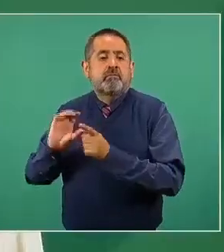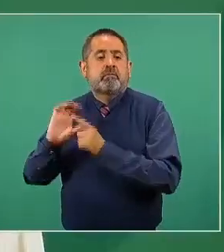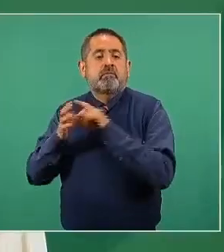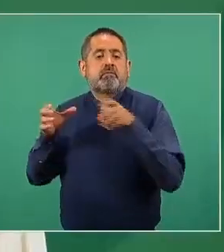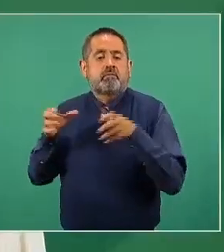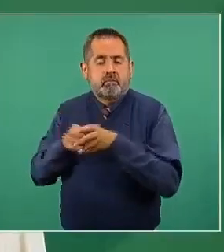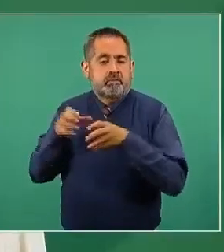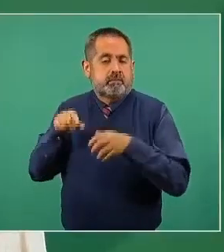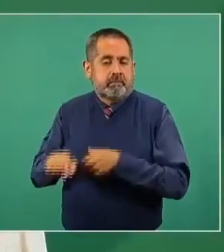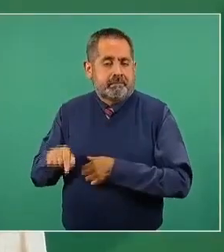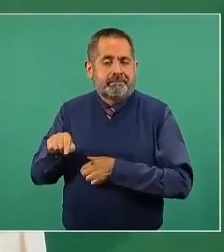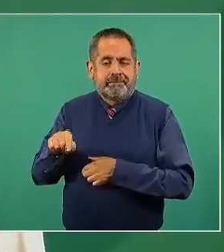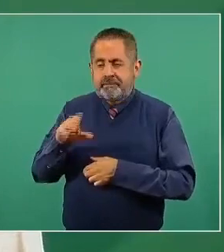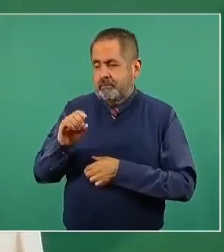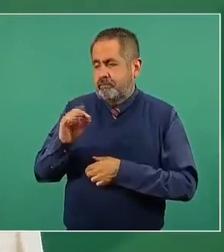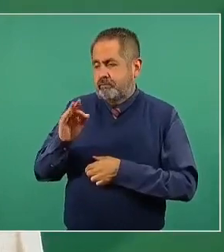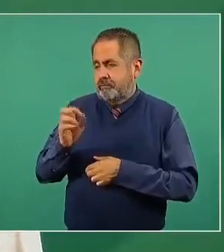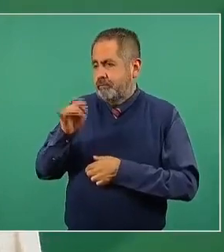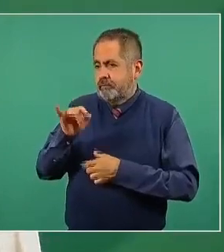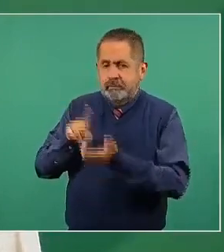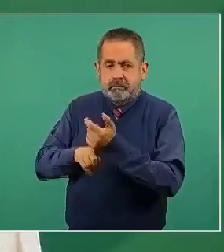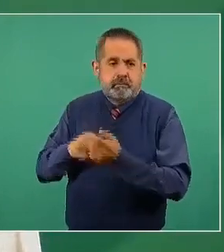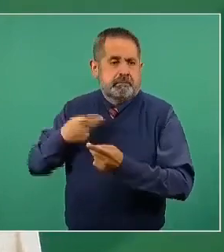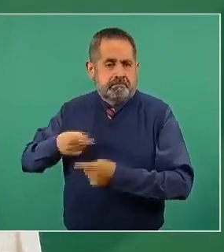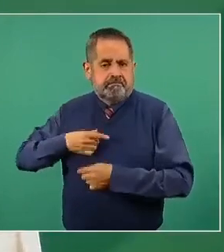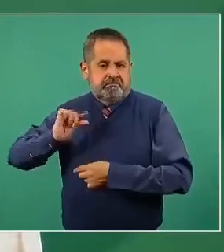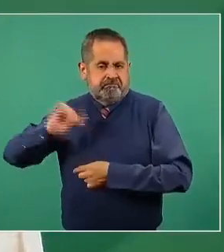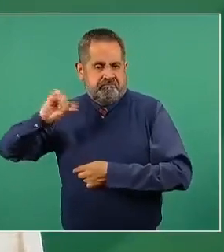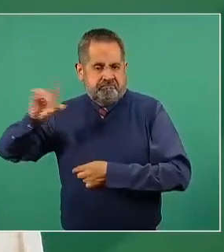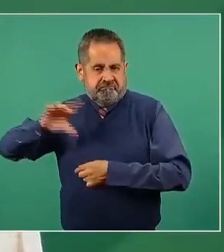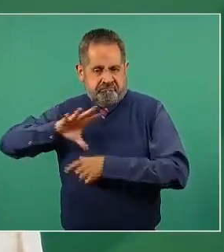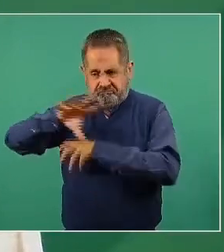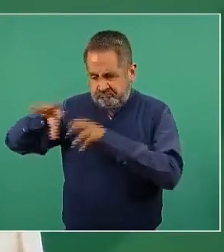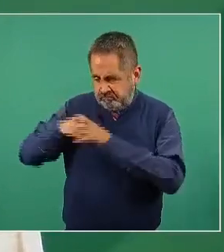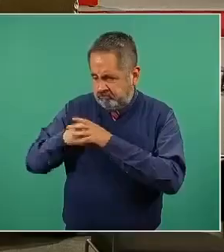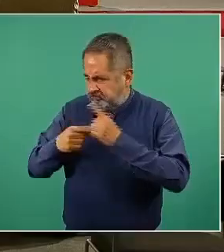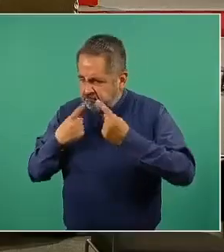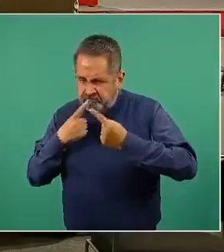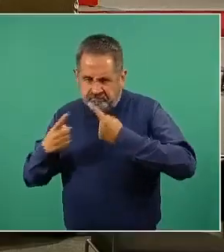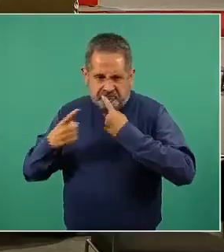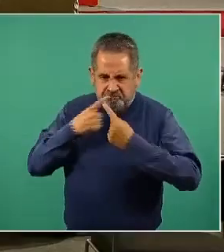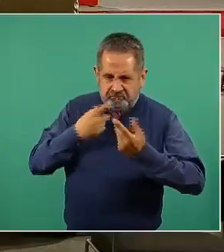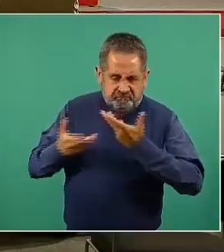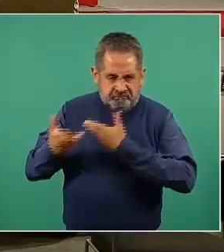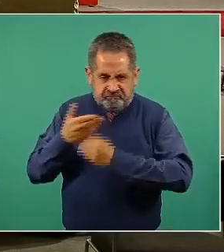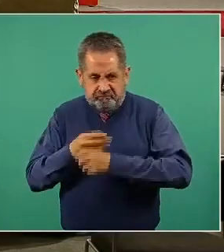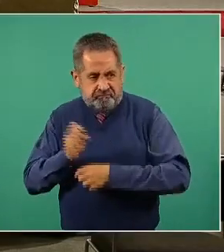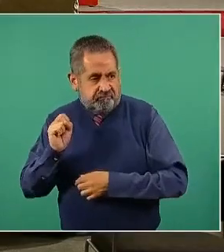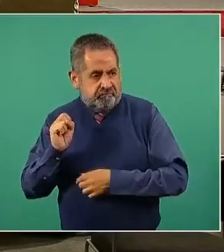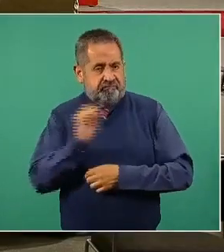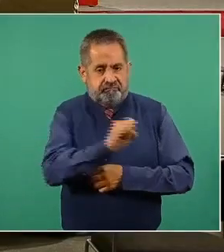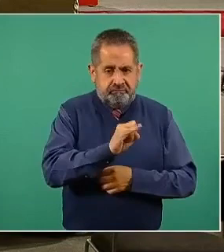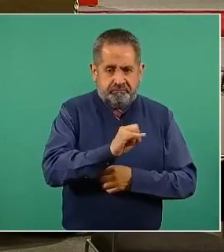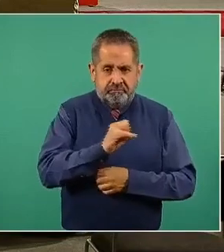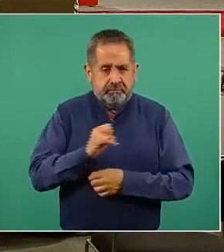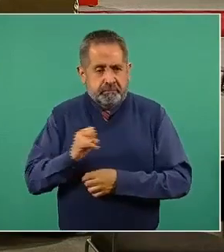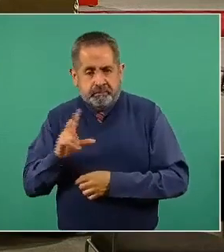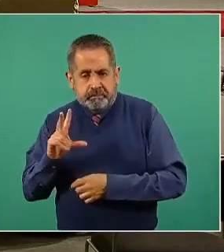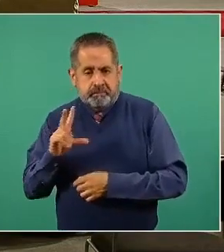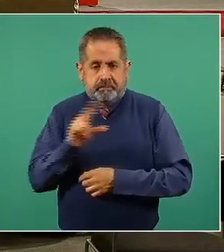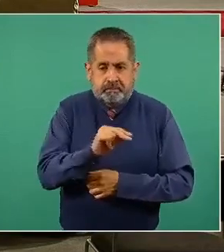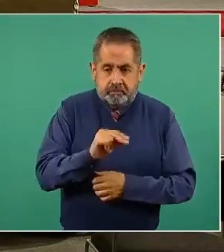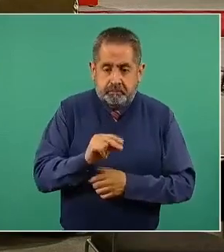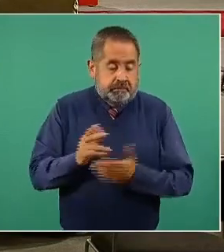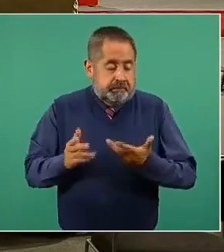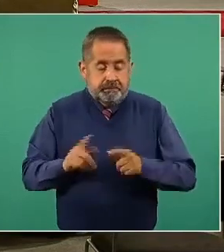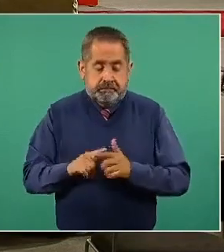Moléculas Nuevas, más las personas especializadas en COFEPRIS, resuelvan potencialmente sobre esa autorización. Hay que